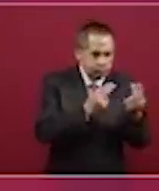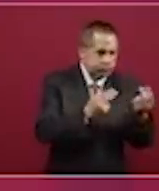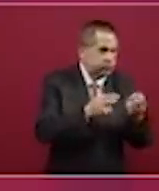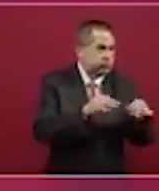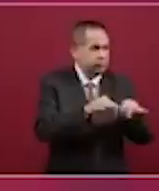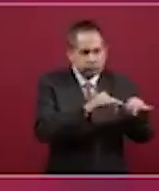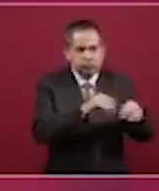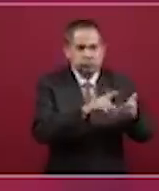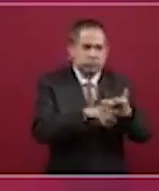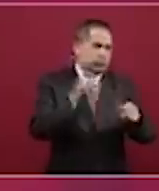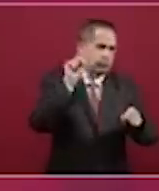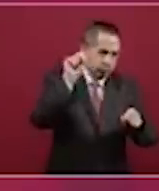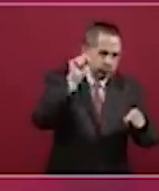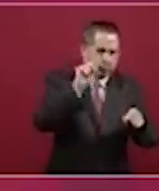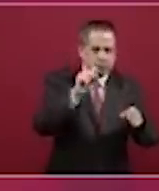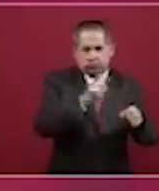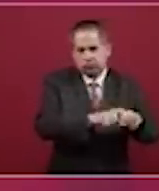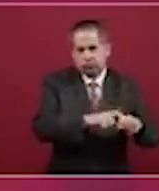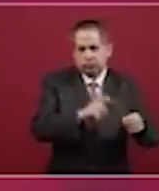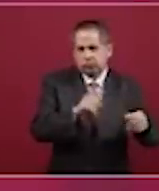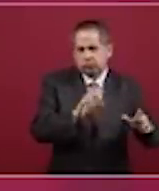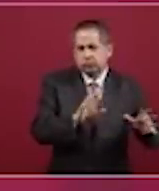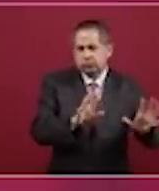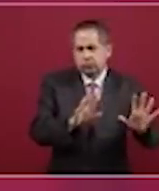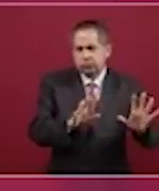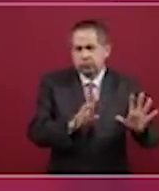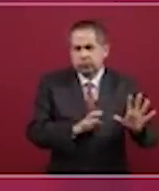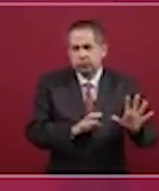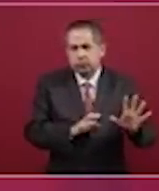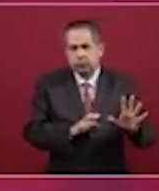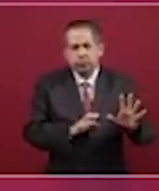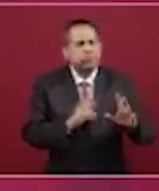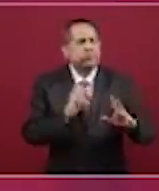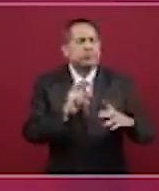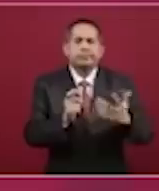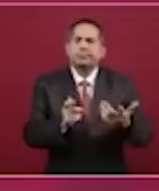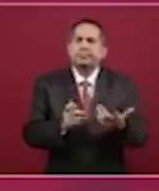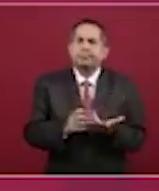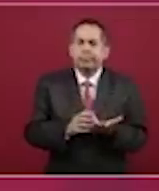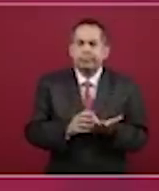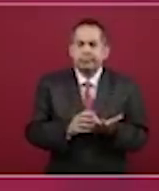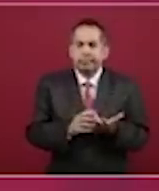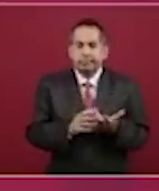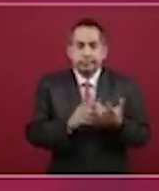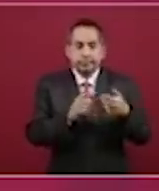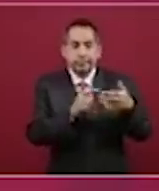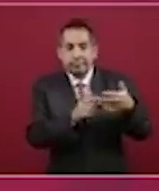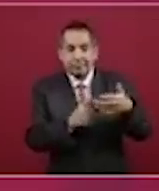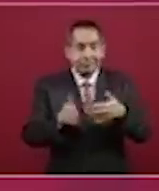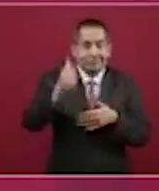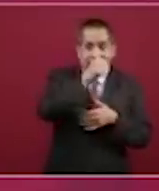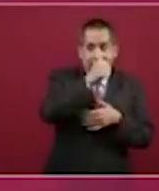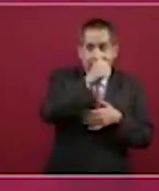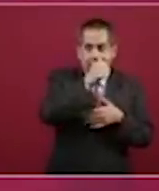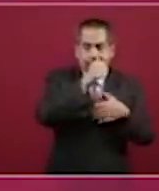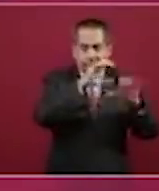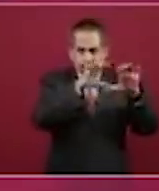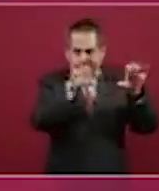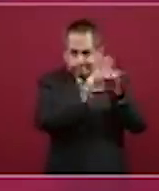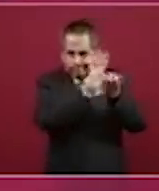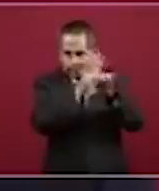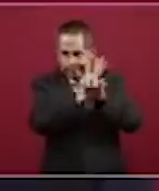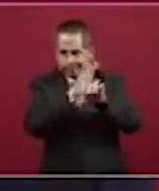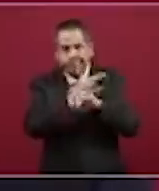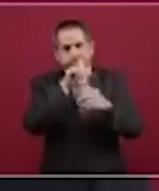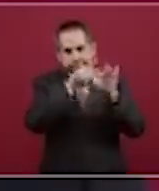necesaria, sindicalizados, lo que se ajusta es lo de arriba, que es donde estaba